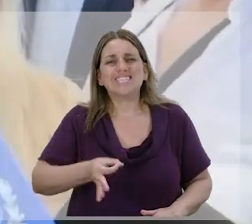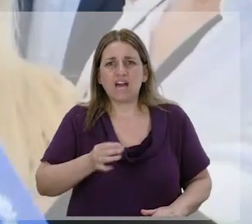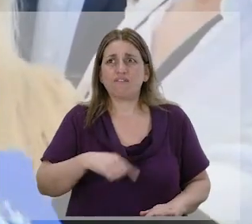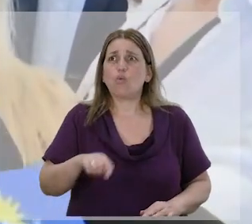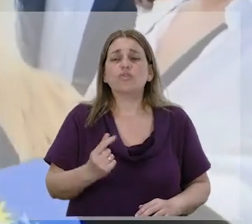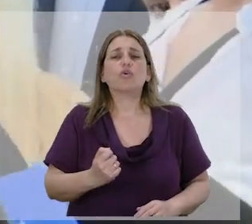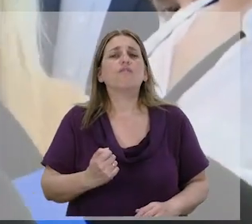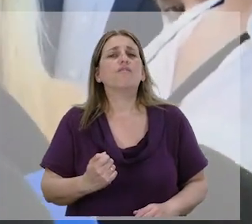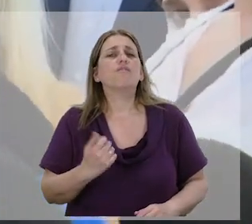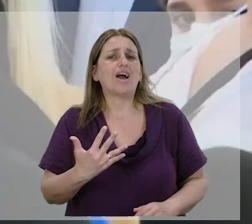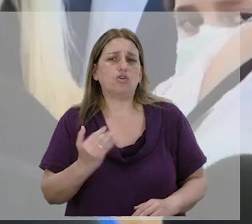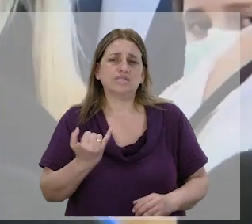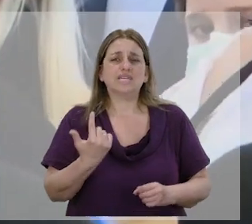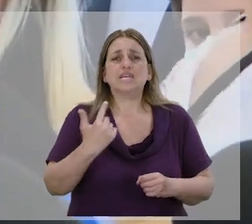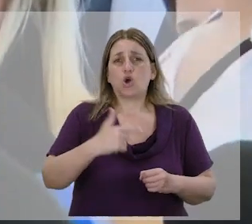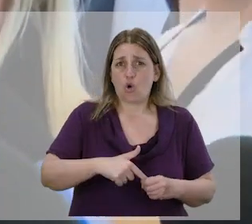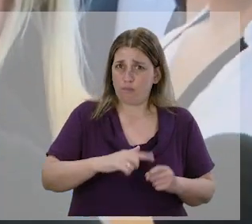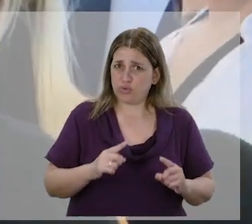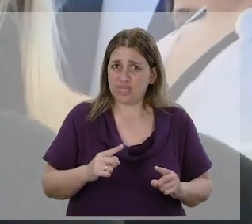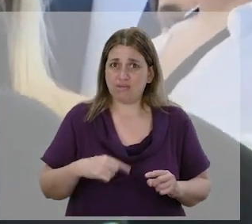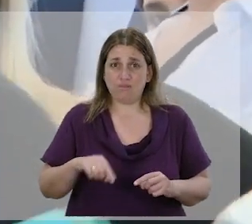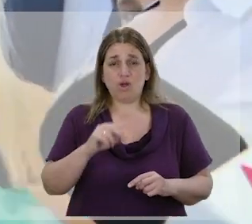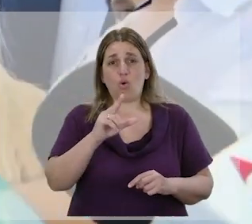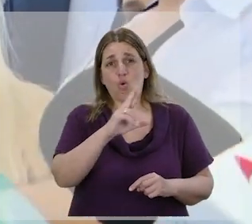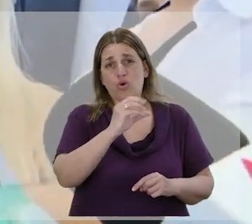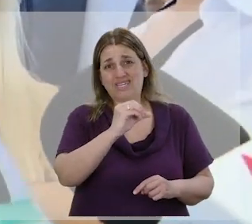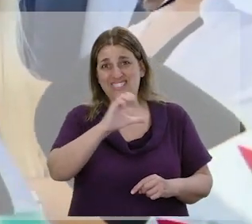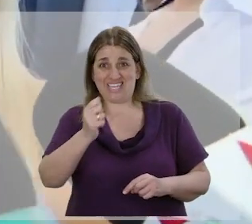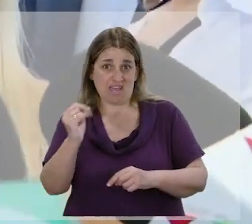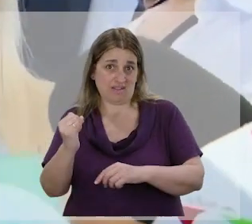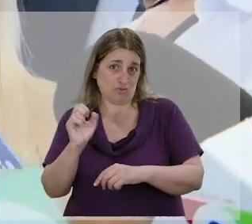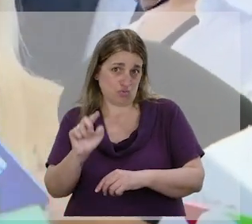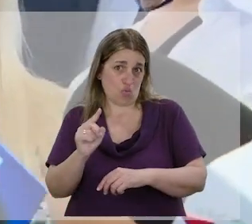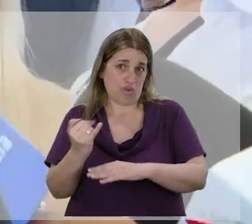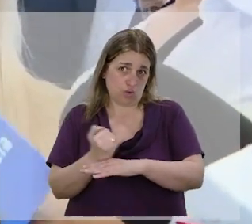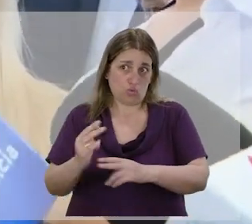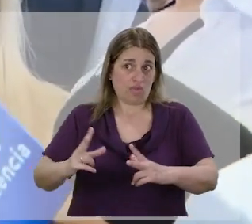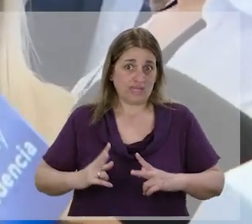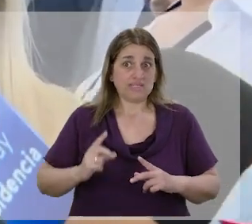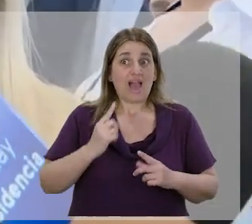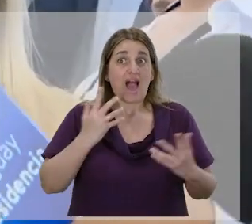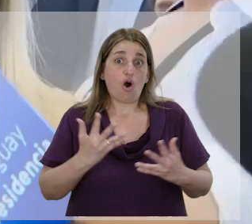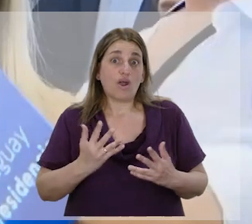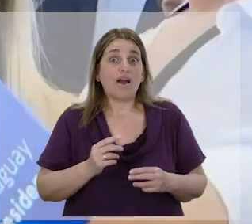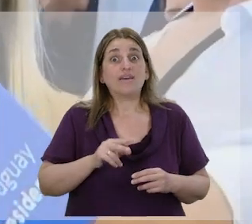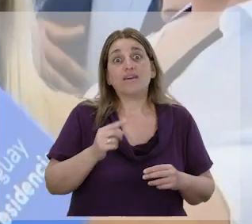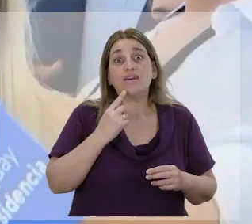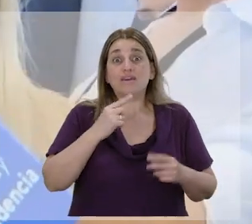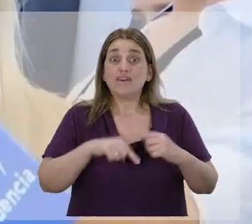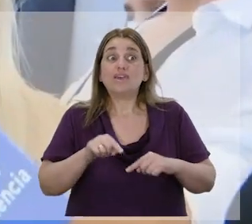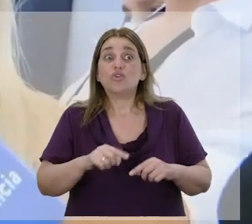uruguayos saben cuánto debería valer el combustible. Porque UNCEA le dice al gobierno, esto, por esta paramétrica, es lo que tiene que